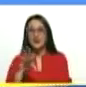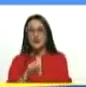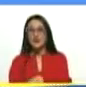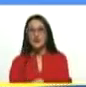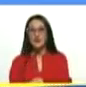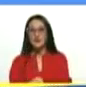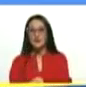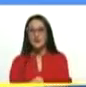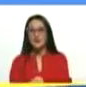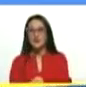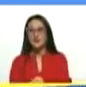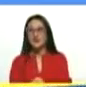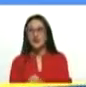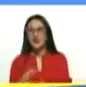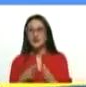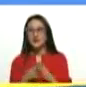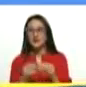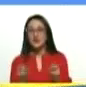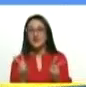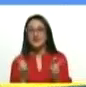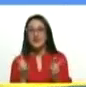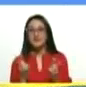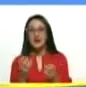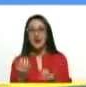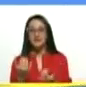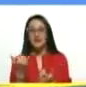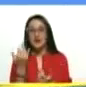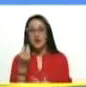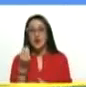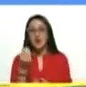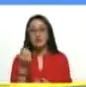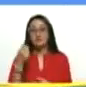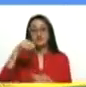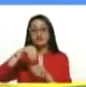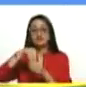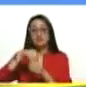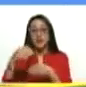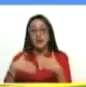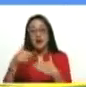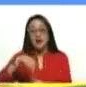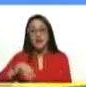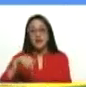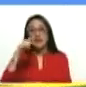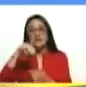ya elaborado, todo lo que necesitaba para su consumo interno.